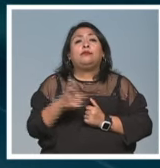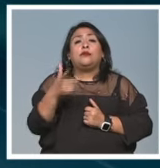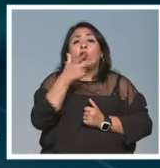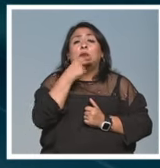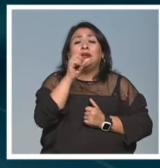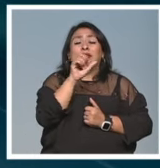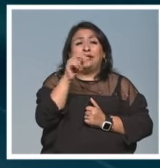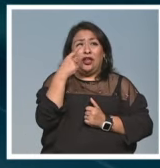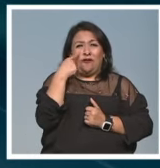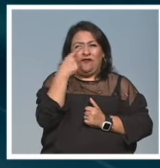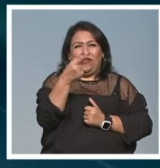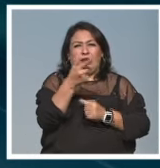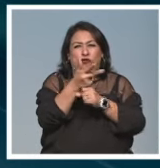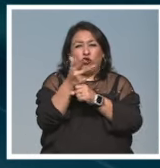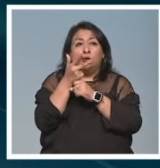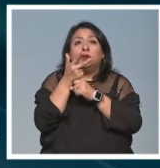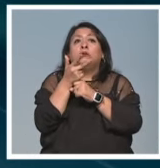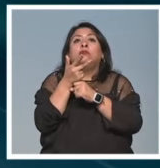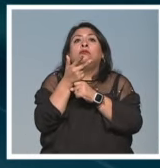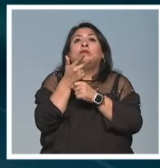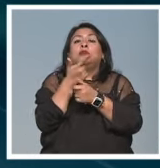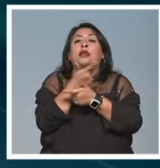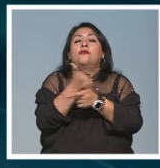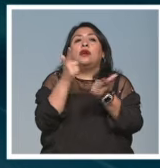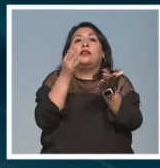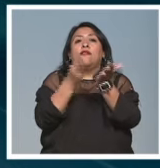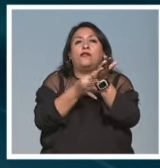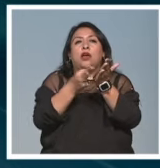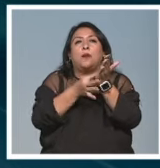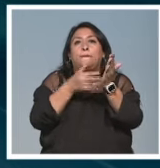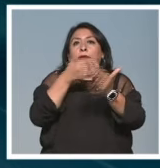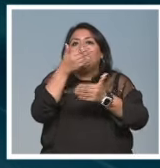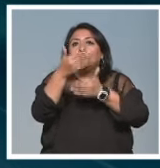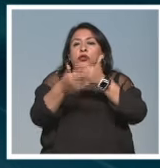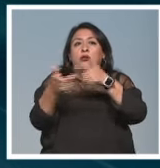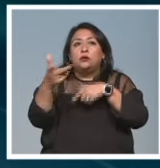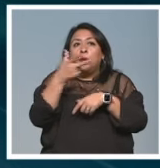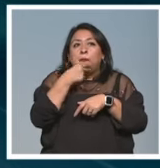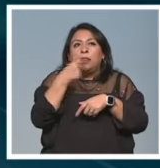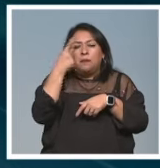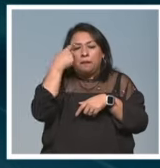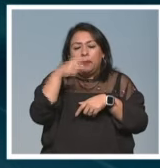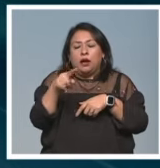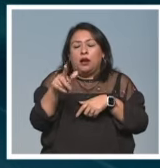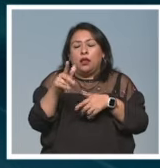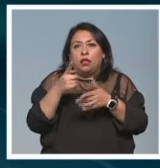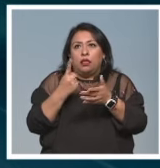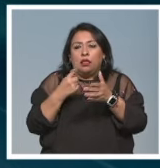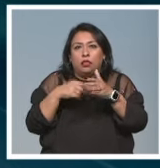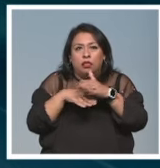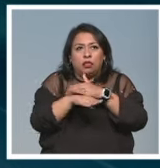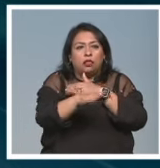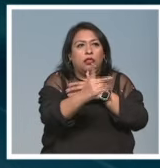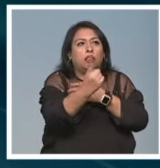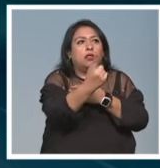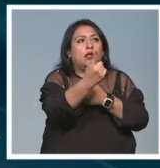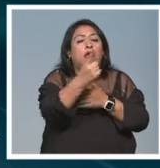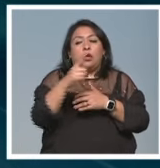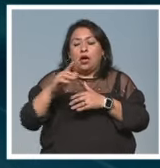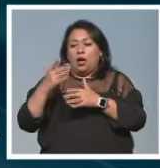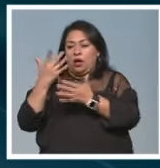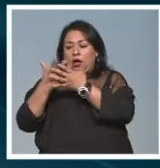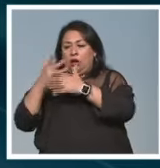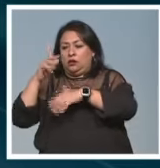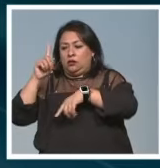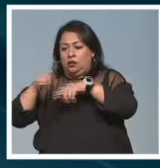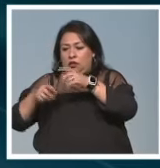Santiago retrata en el documental La Libertad de Fierro el proceso que tuvo este hombre para readaptarse a la vida fuera de la cárcel.